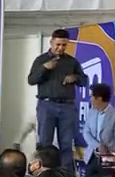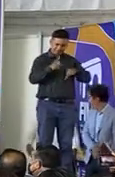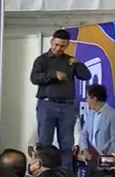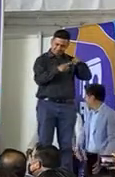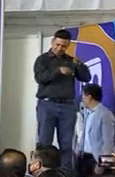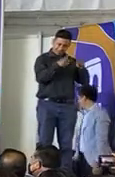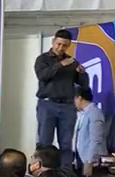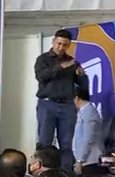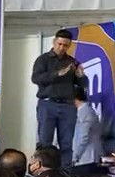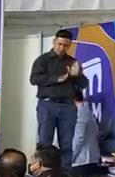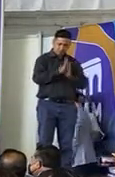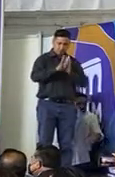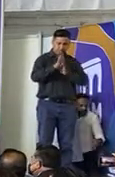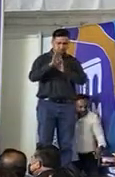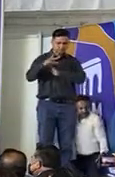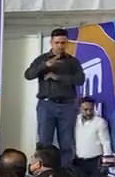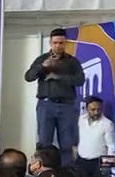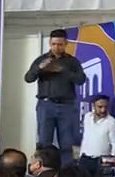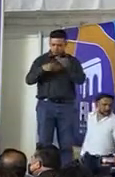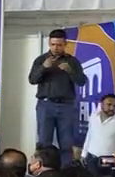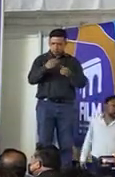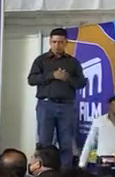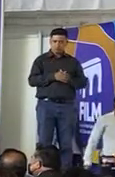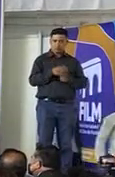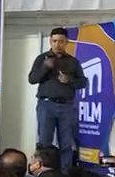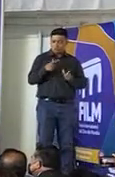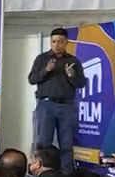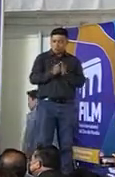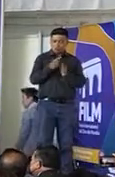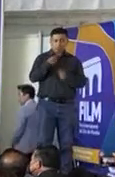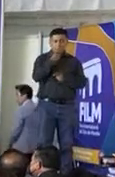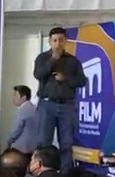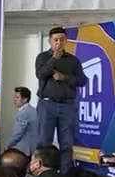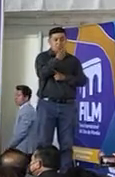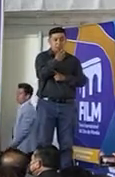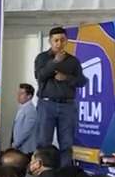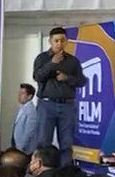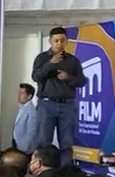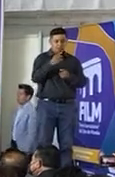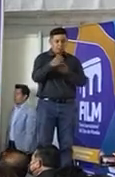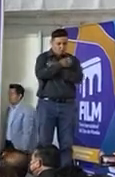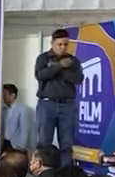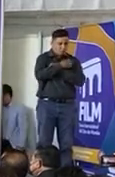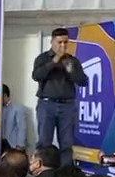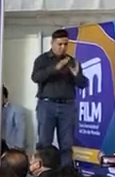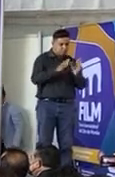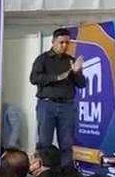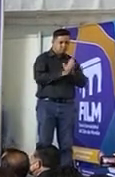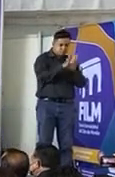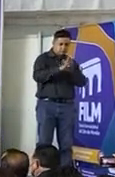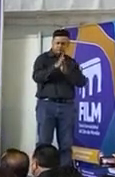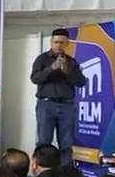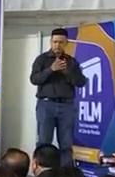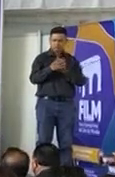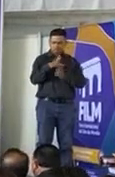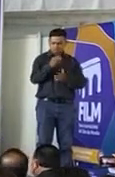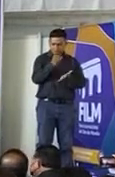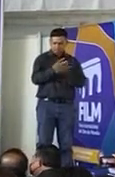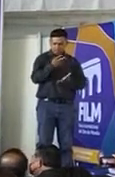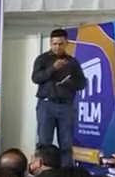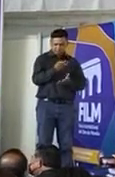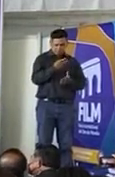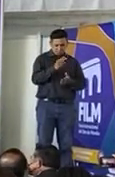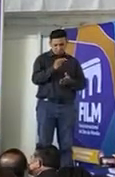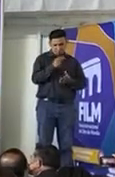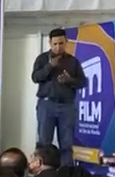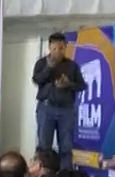generan de este mal. Y no me refiero únicamente a una labor educativa, formativa, que es de suma